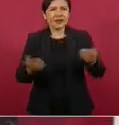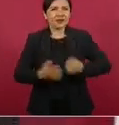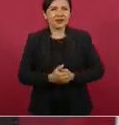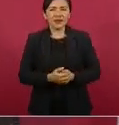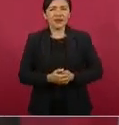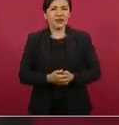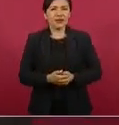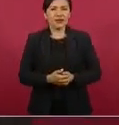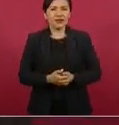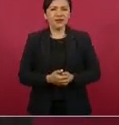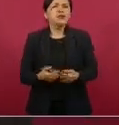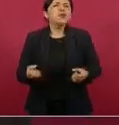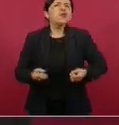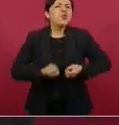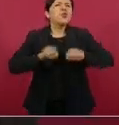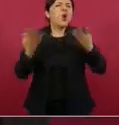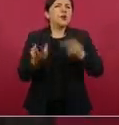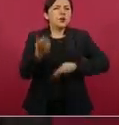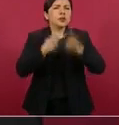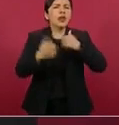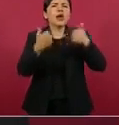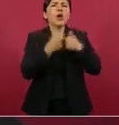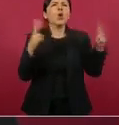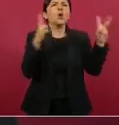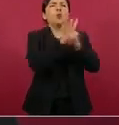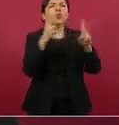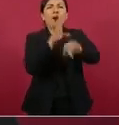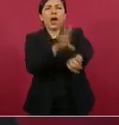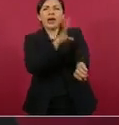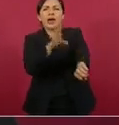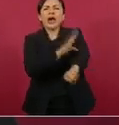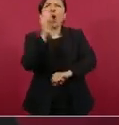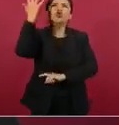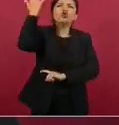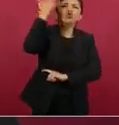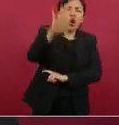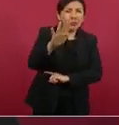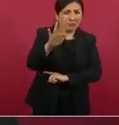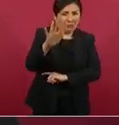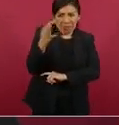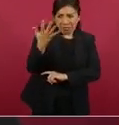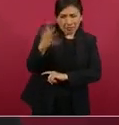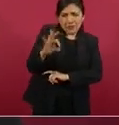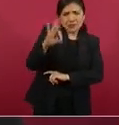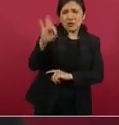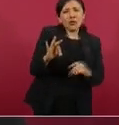¿Cuánto se produce con eólica o solar? Ni el 10%